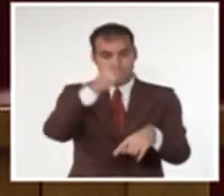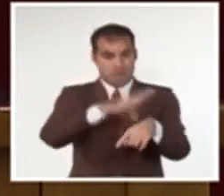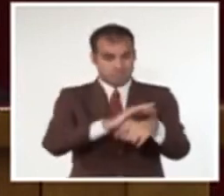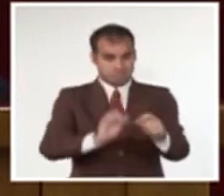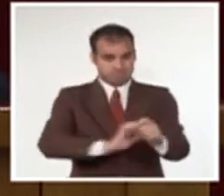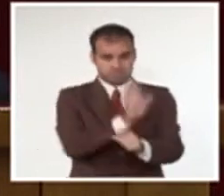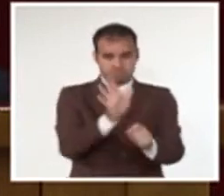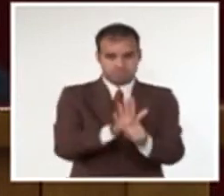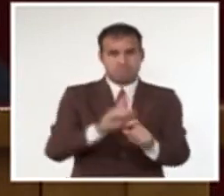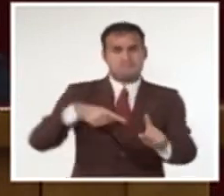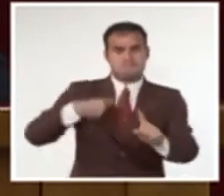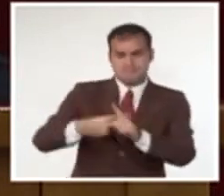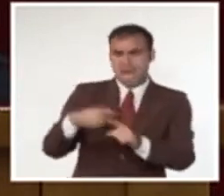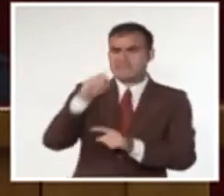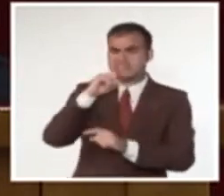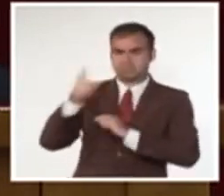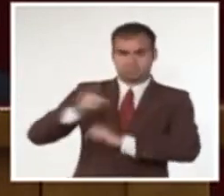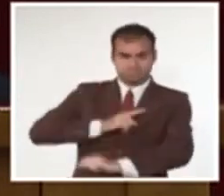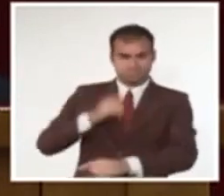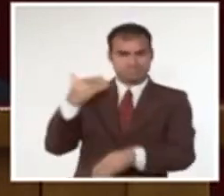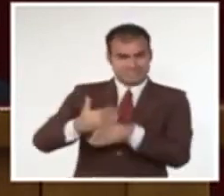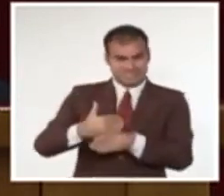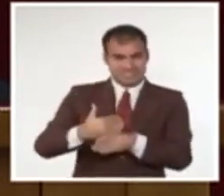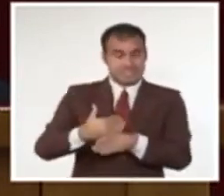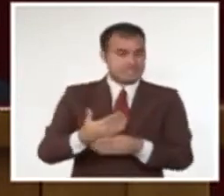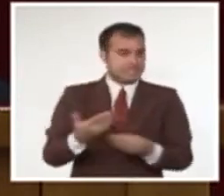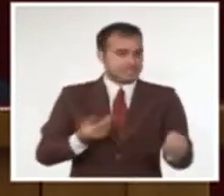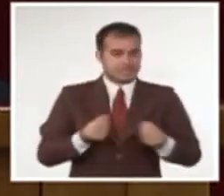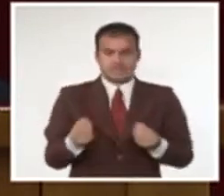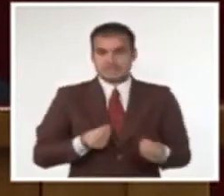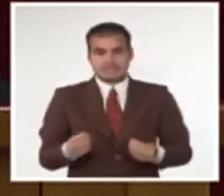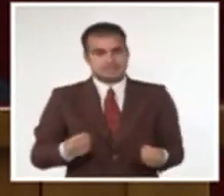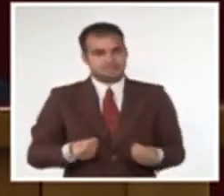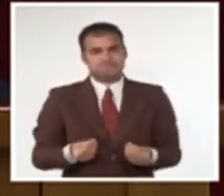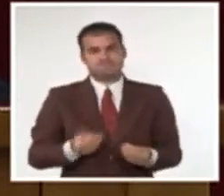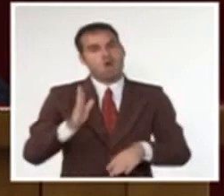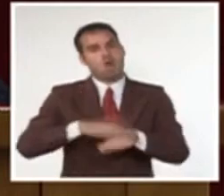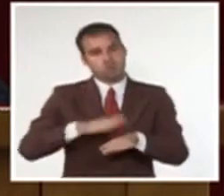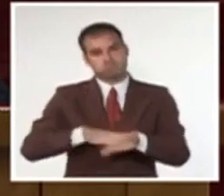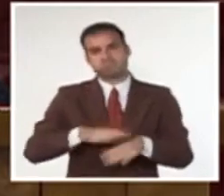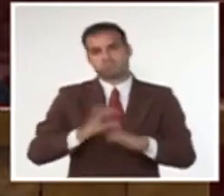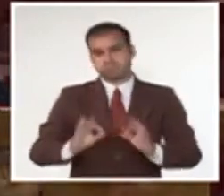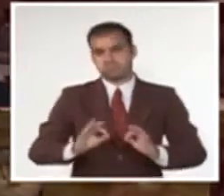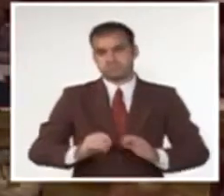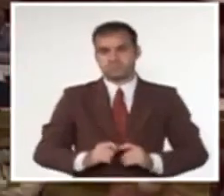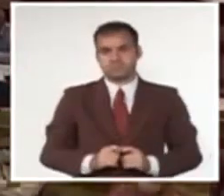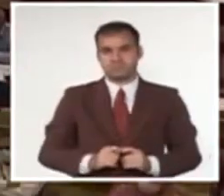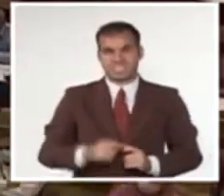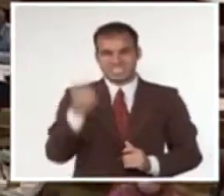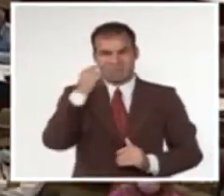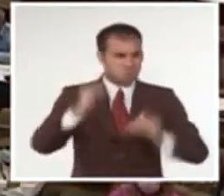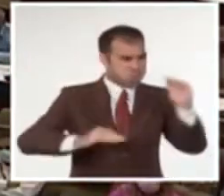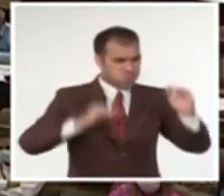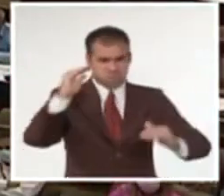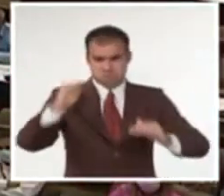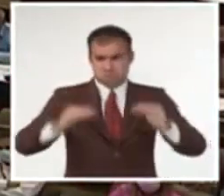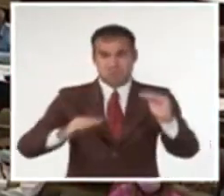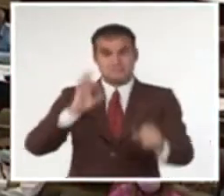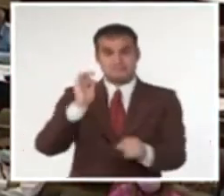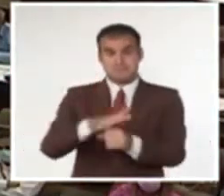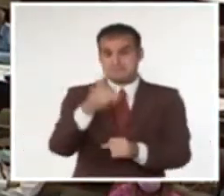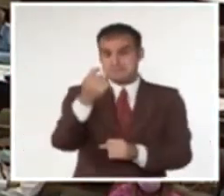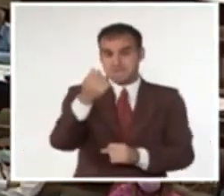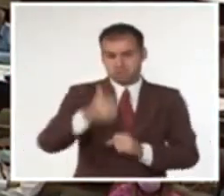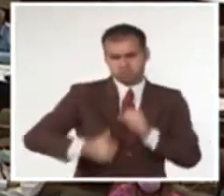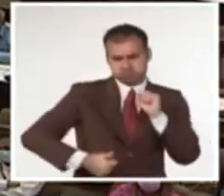y sus consecuencias para la economía, son algunas de ellas. Ese desequilibrio ha causado una subida continua de los